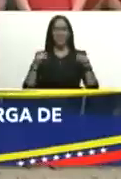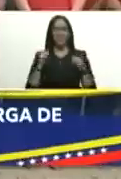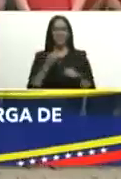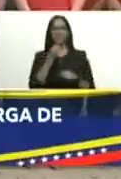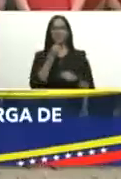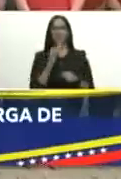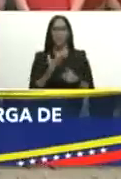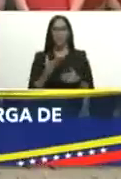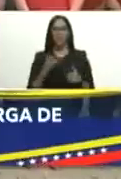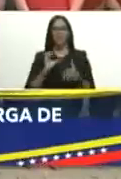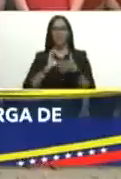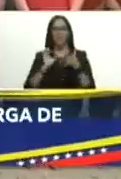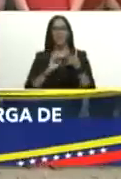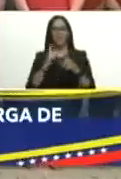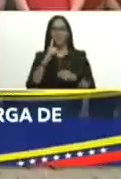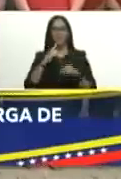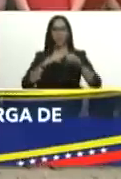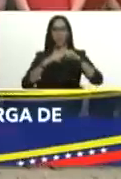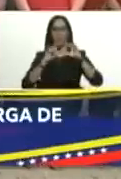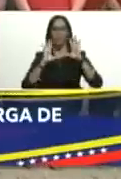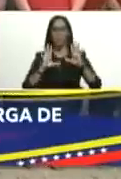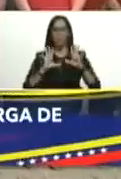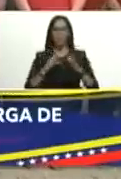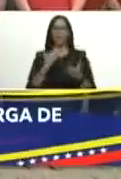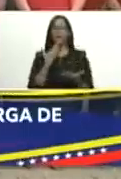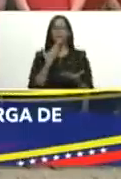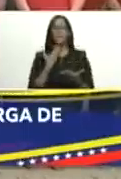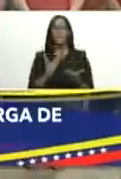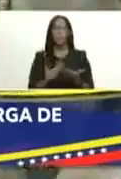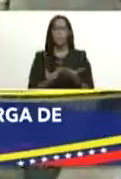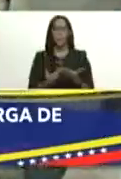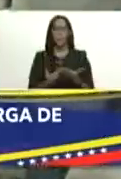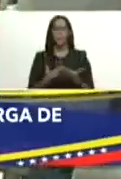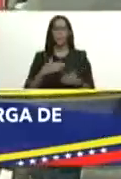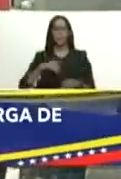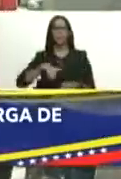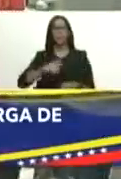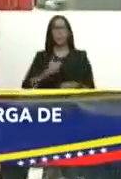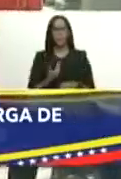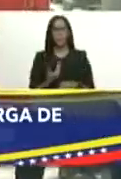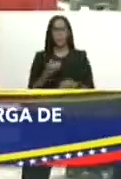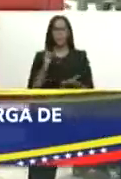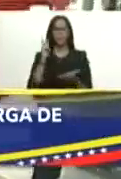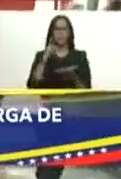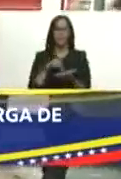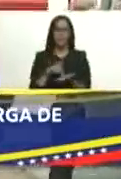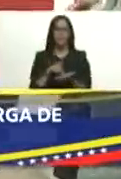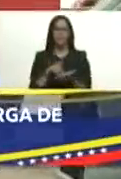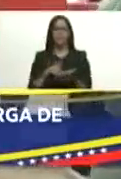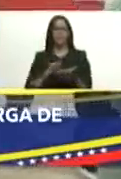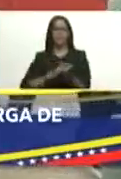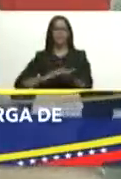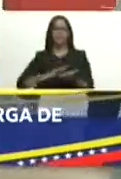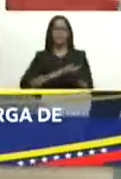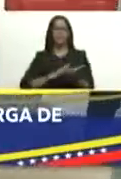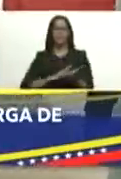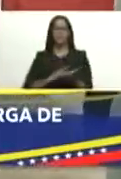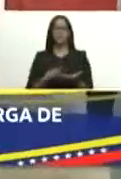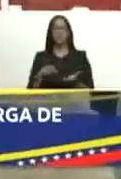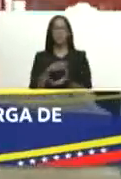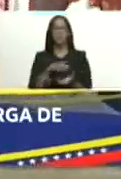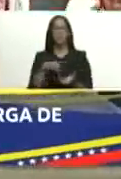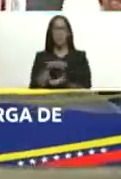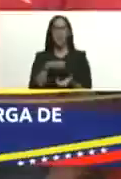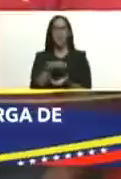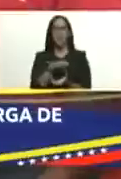excelente herramienta del 1x10 que les ha permitido poder llegar a resolver sus problemas,